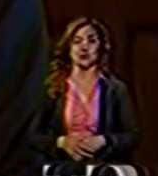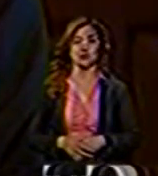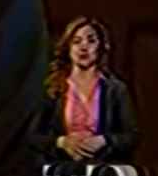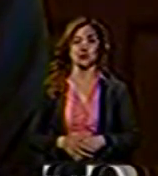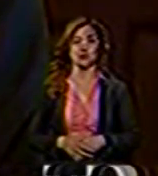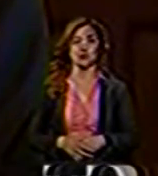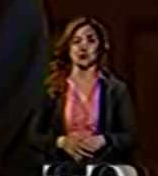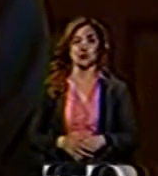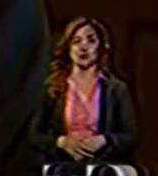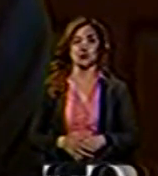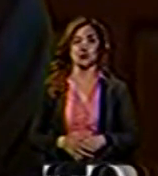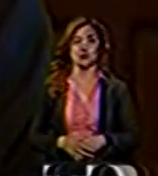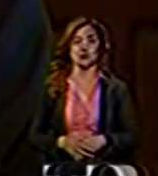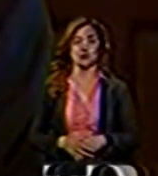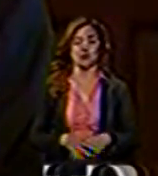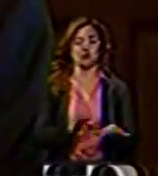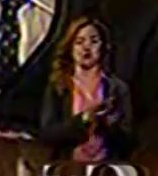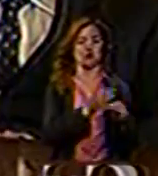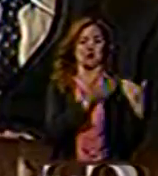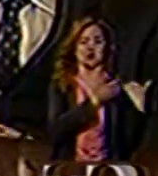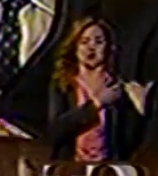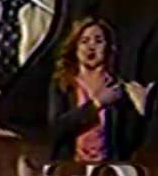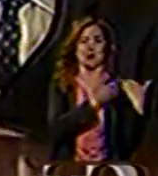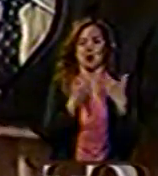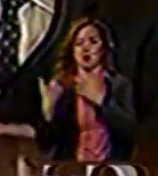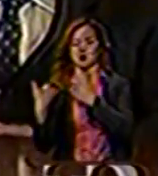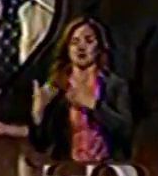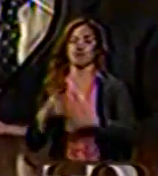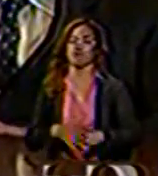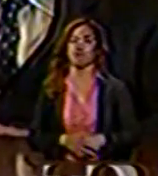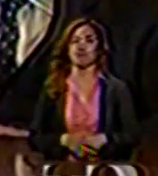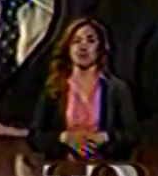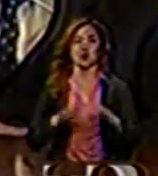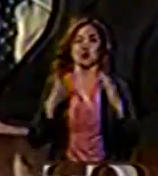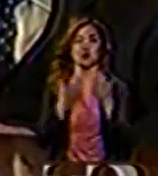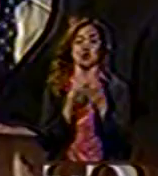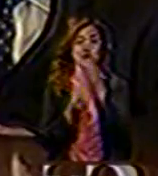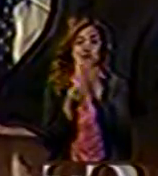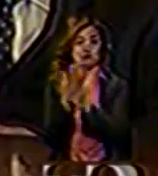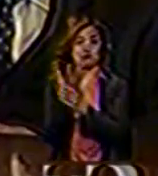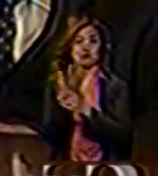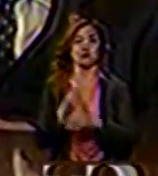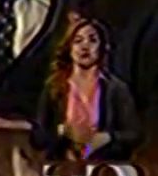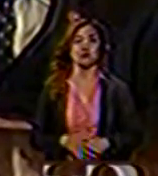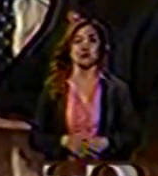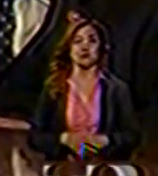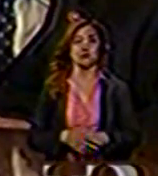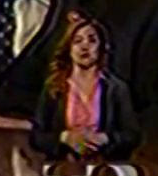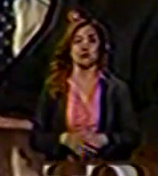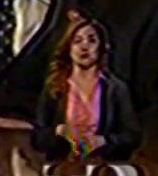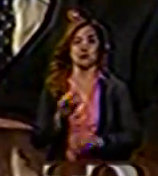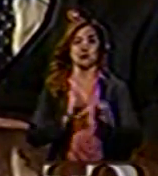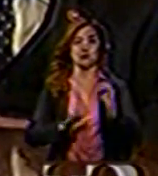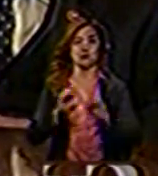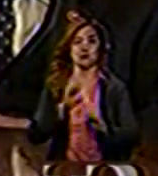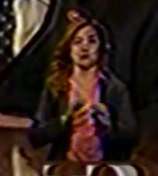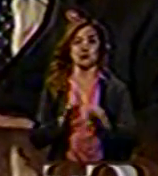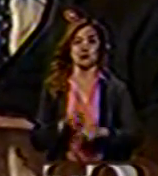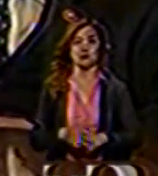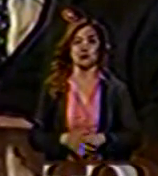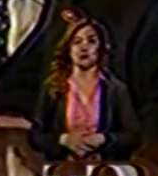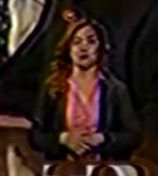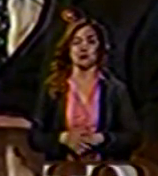órganos que se encarguen de la misma función. Pues formaremos inmediatamente esa comisión que estudiará las condiciones en las